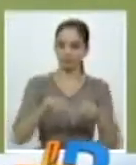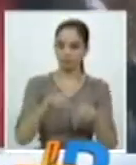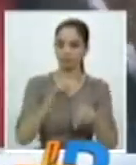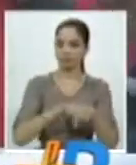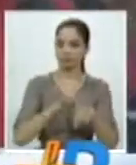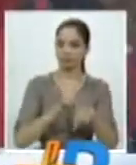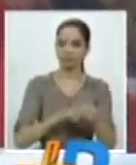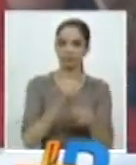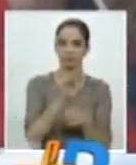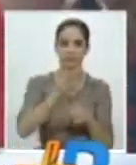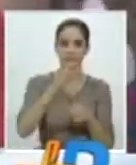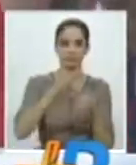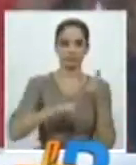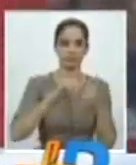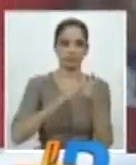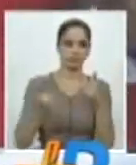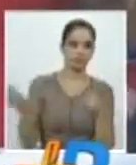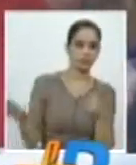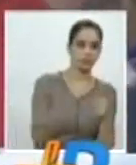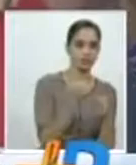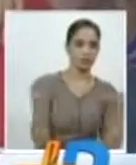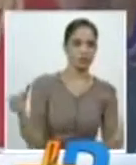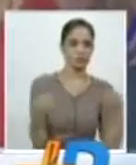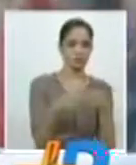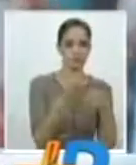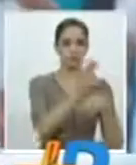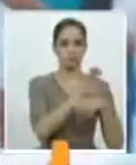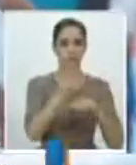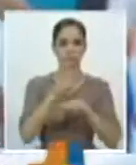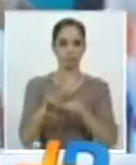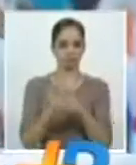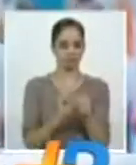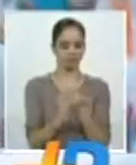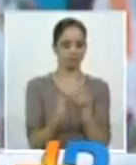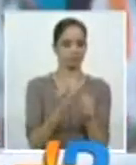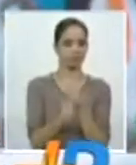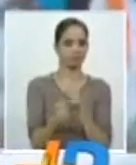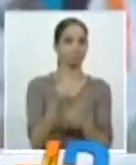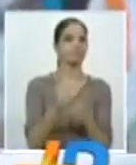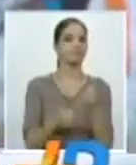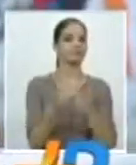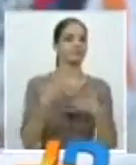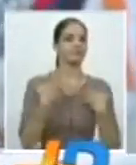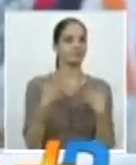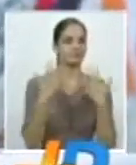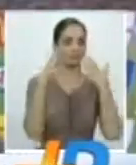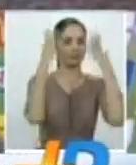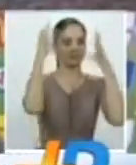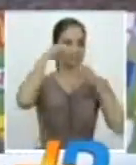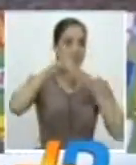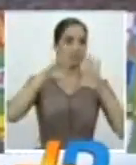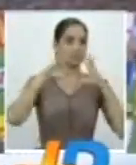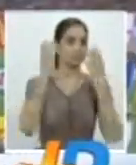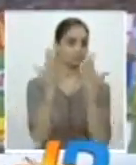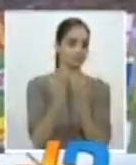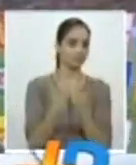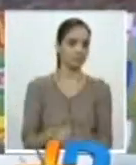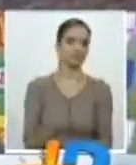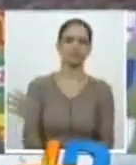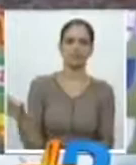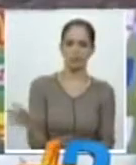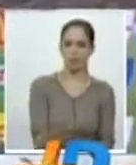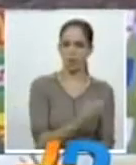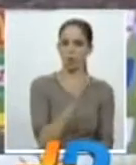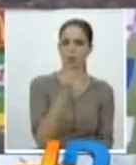Asimismo, hace que todo el pueblo costarricense celebre por primera vez su paso a cuartos de final en un torneo de talla mundial. Lo han hecho todos,